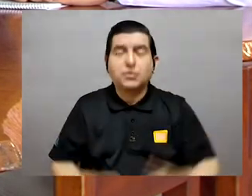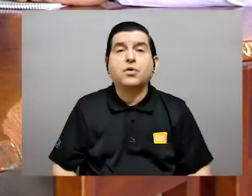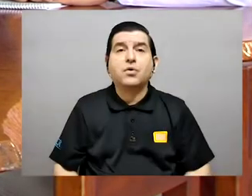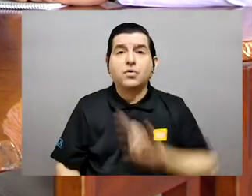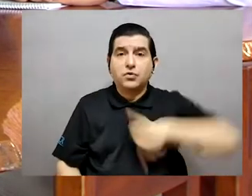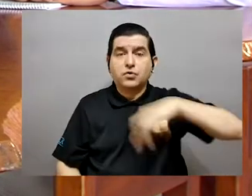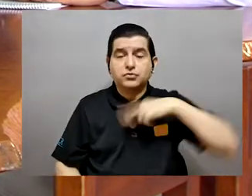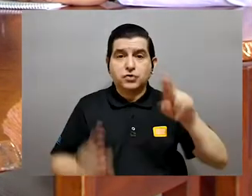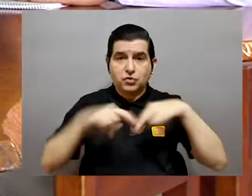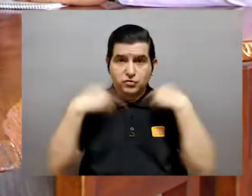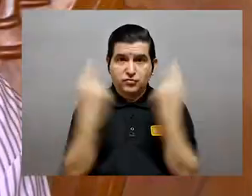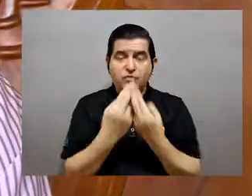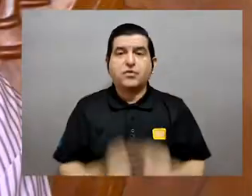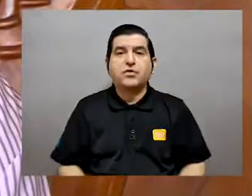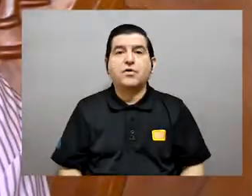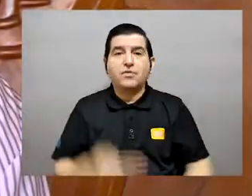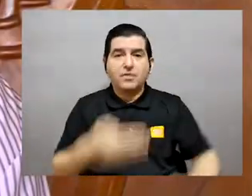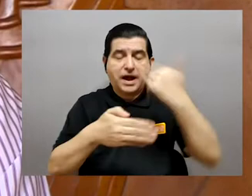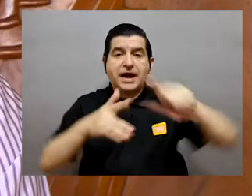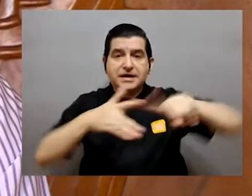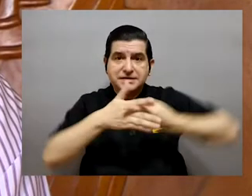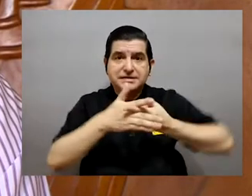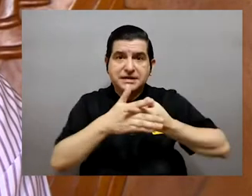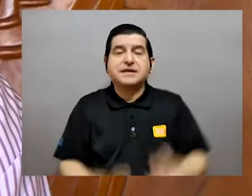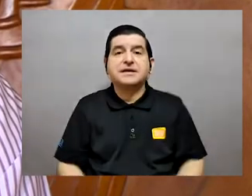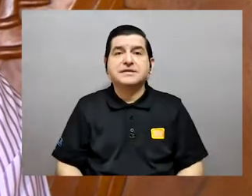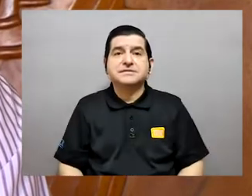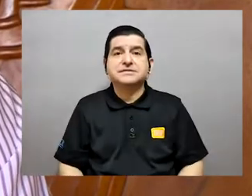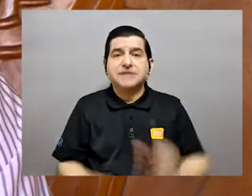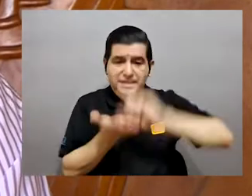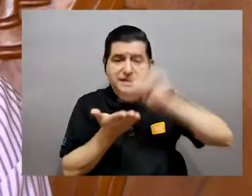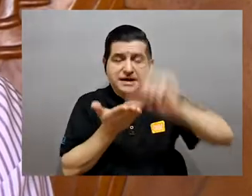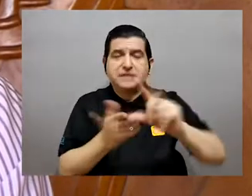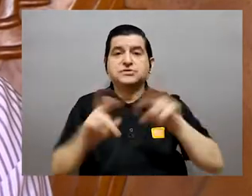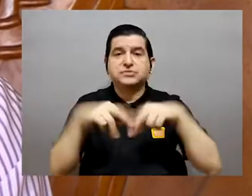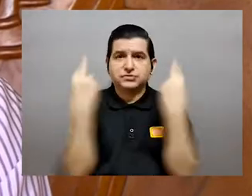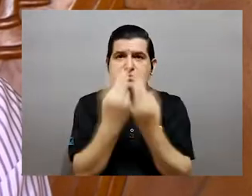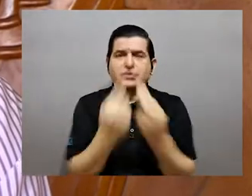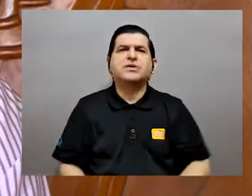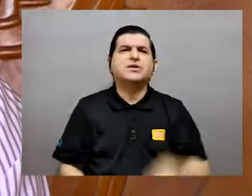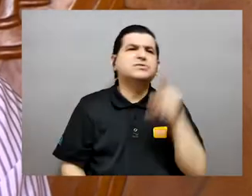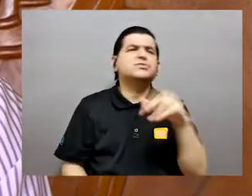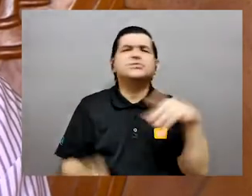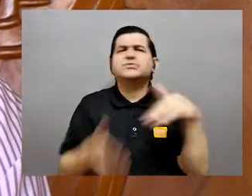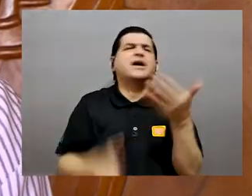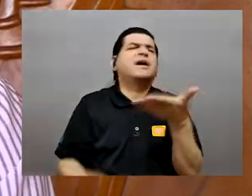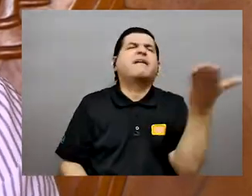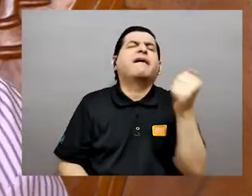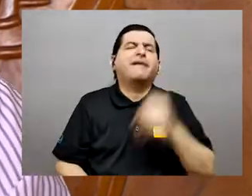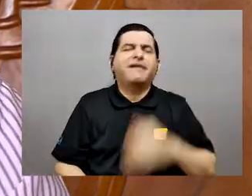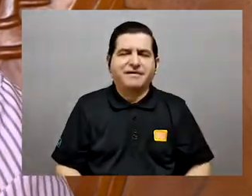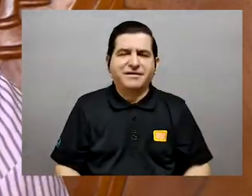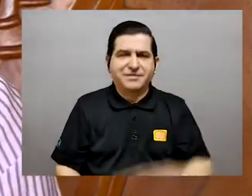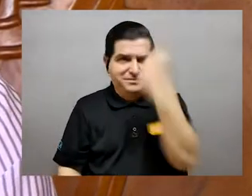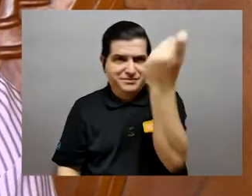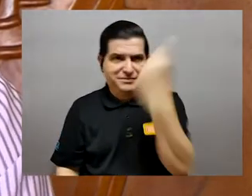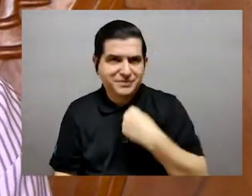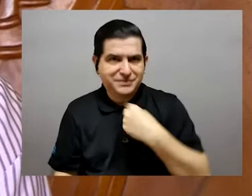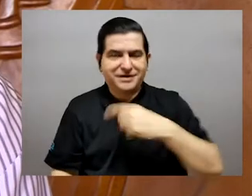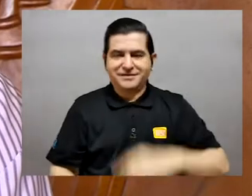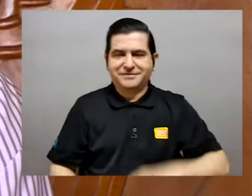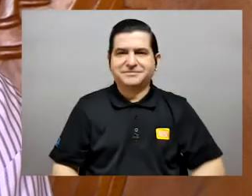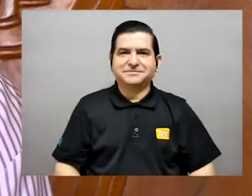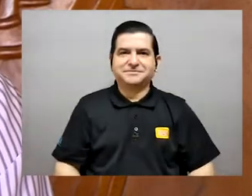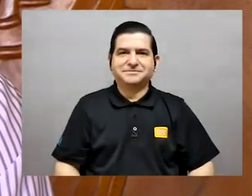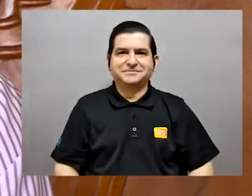A ser un escultor que ellos y que todos volvieran la mirada, mira, este se las traía,